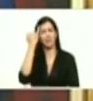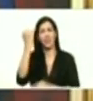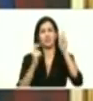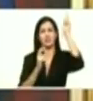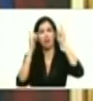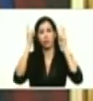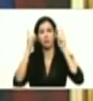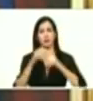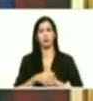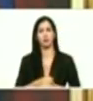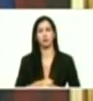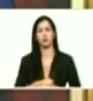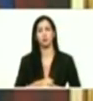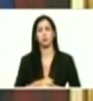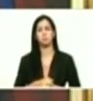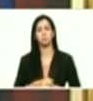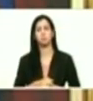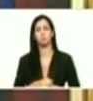Chávez de manera